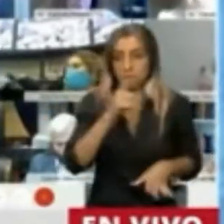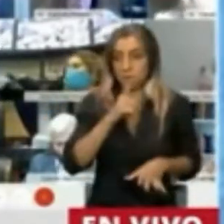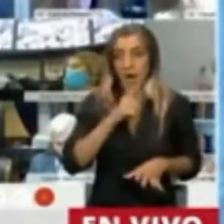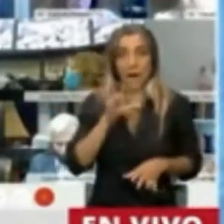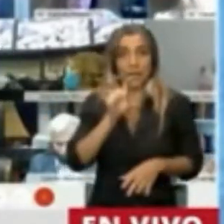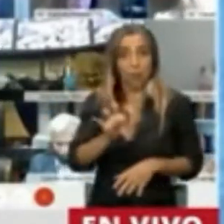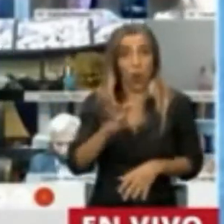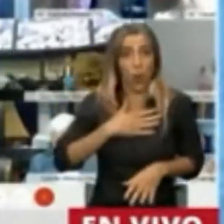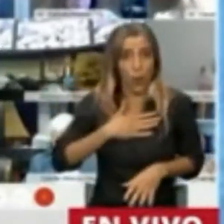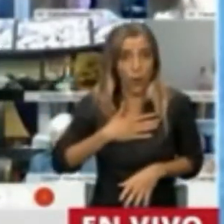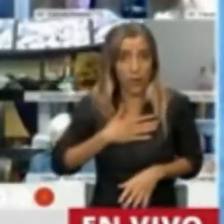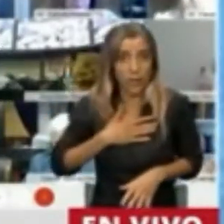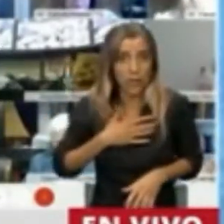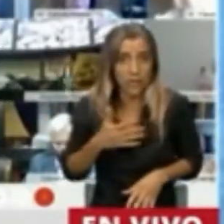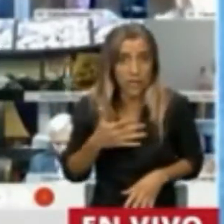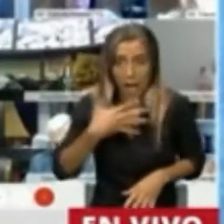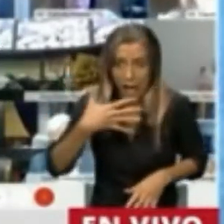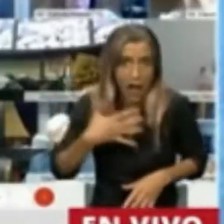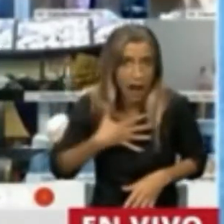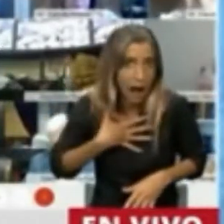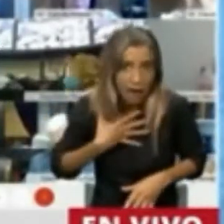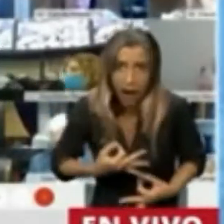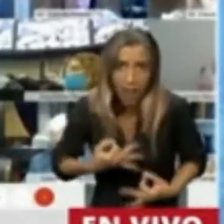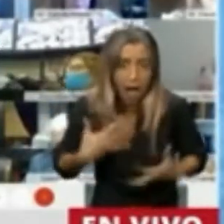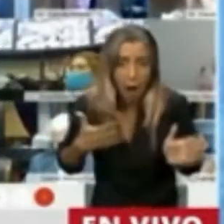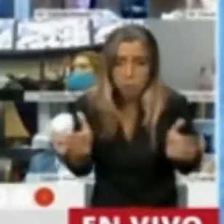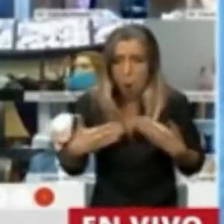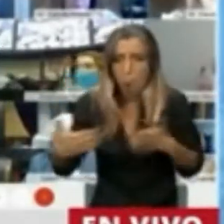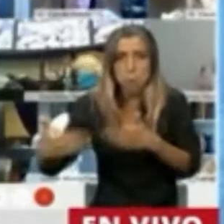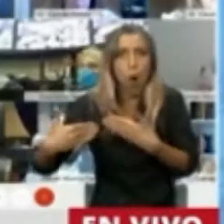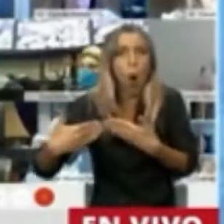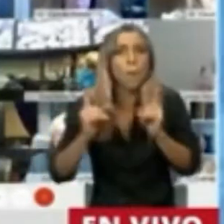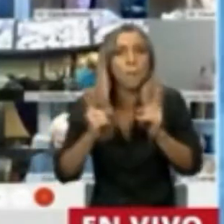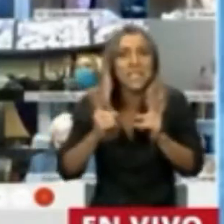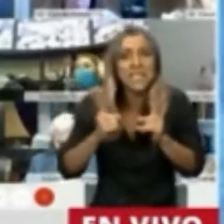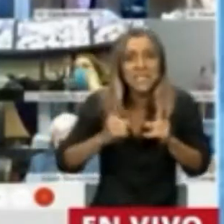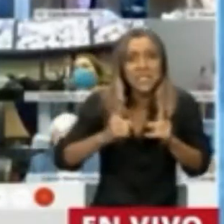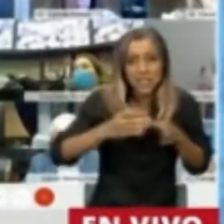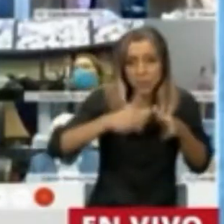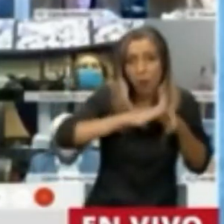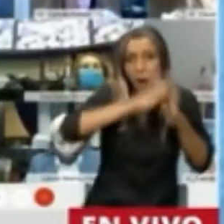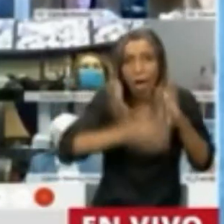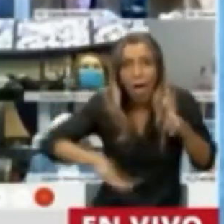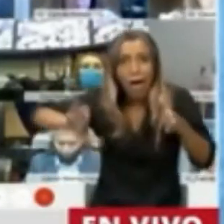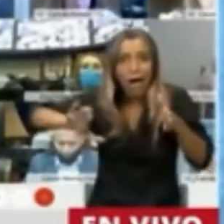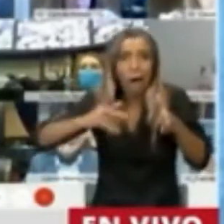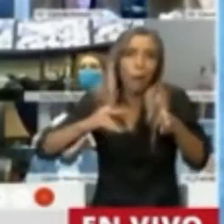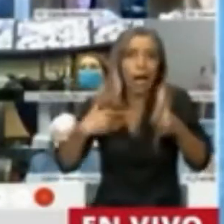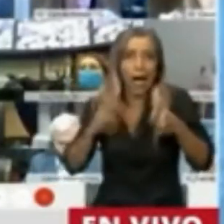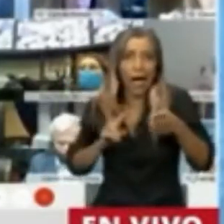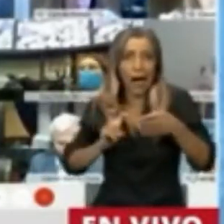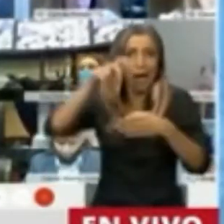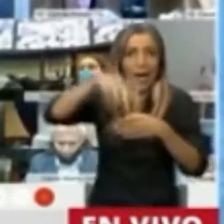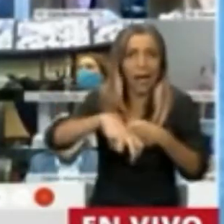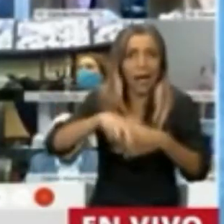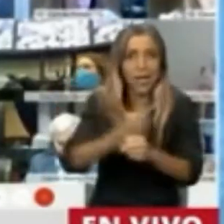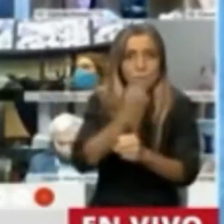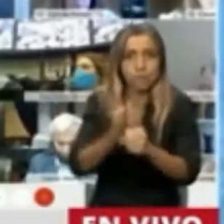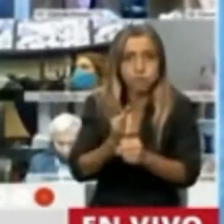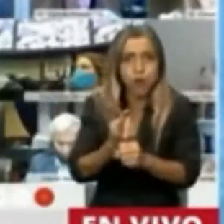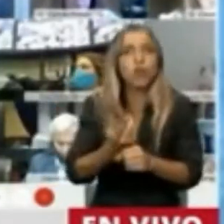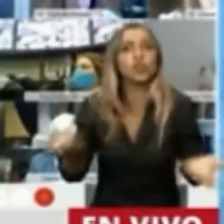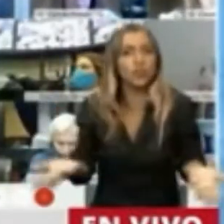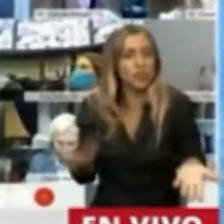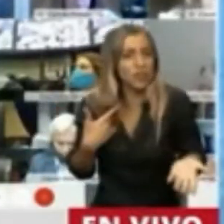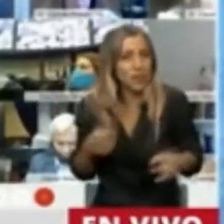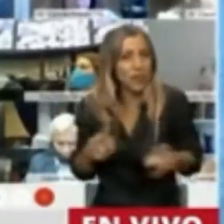como lamentablemente en mi provincia, ¿no? Reeditando aquella trágica historia de hace 150 años